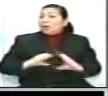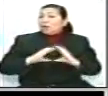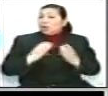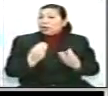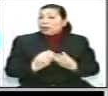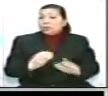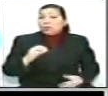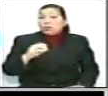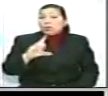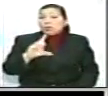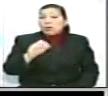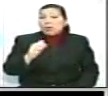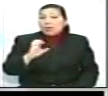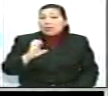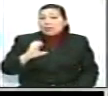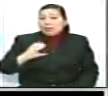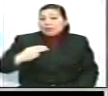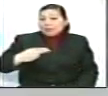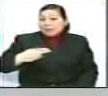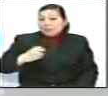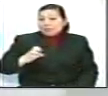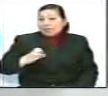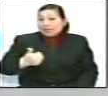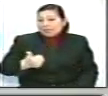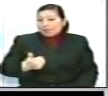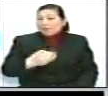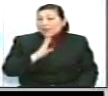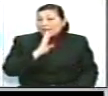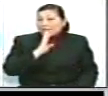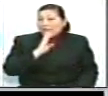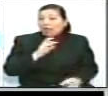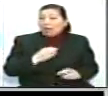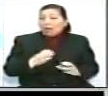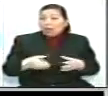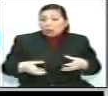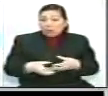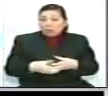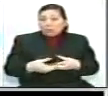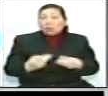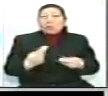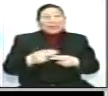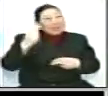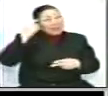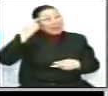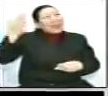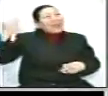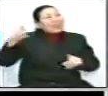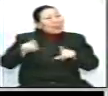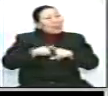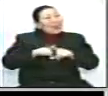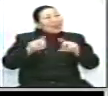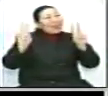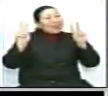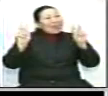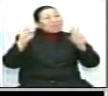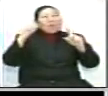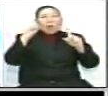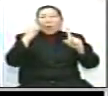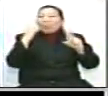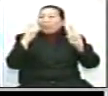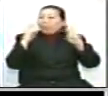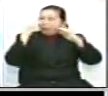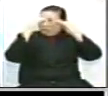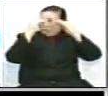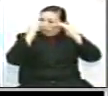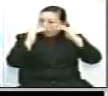Pedro Laechea, dijo sobre el pleno ético, así como existen los plenos temáticos que se han dado en